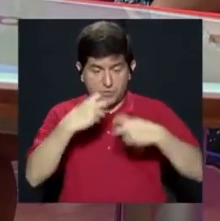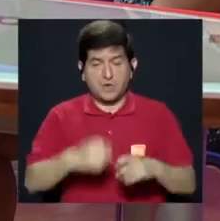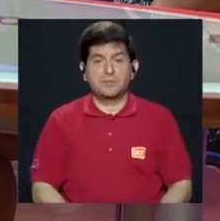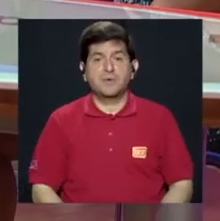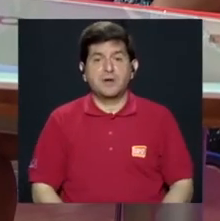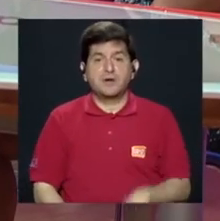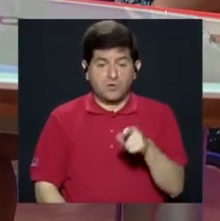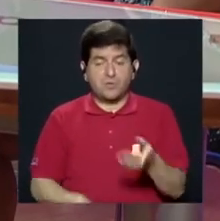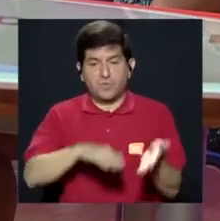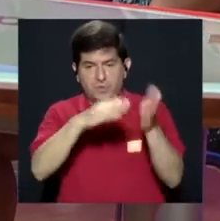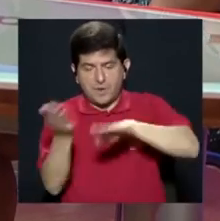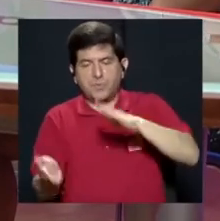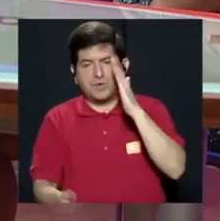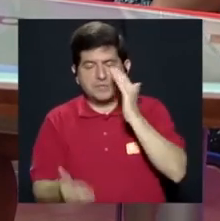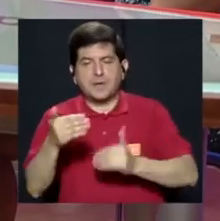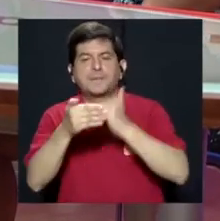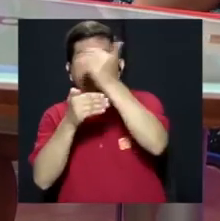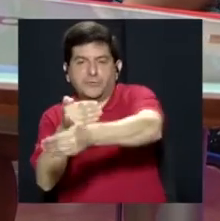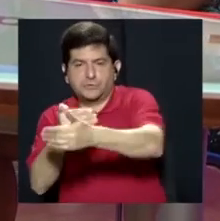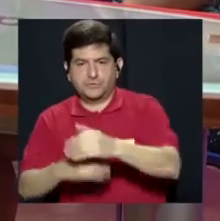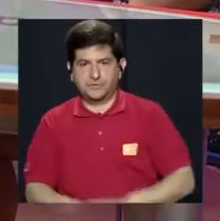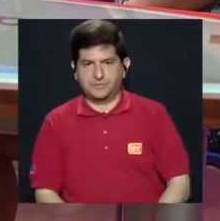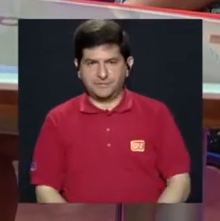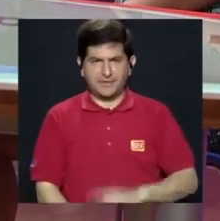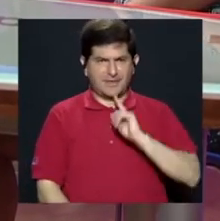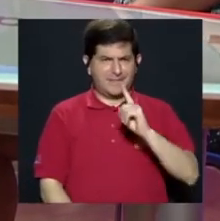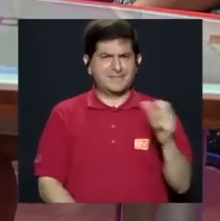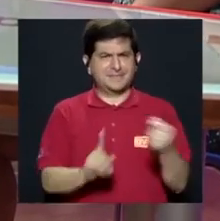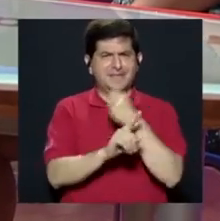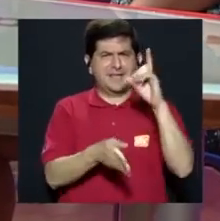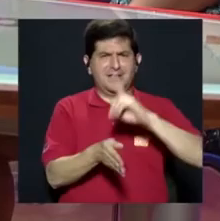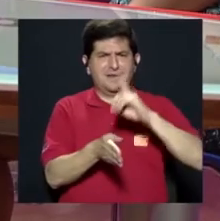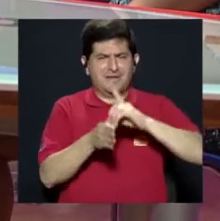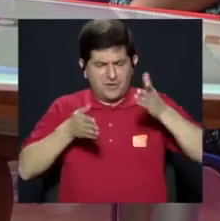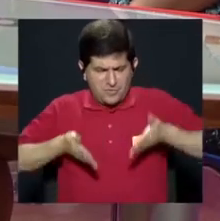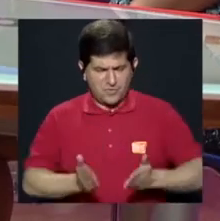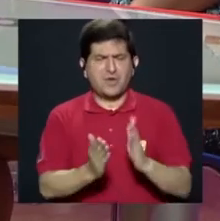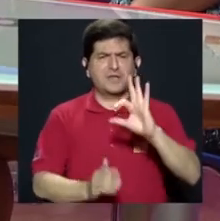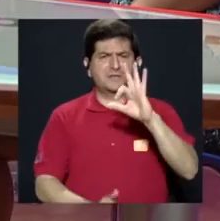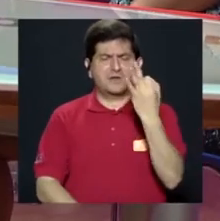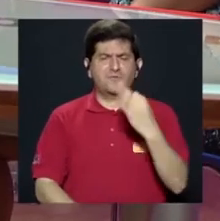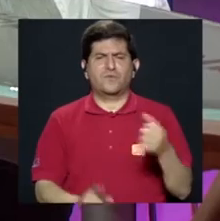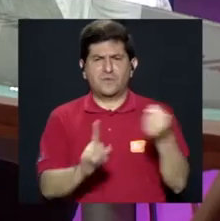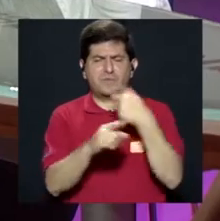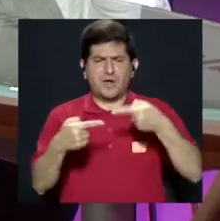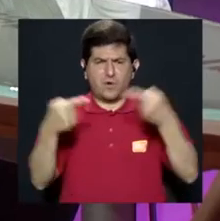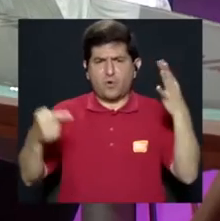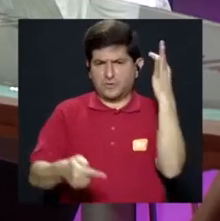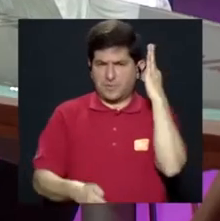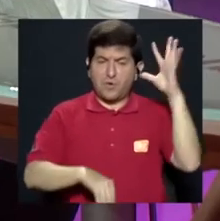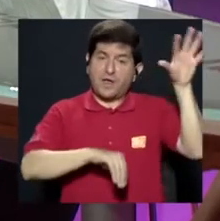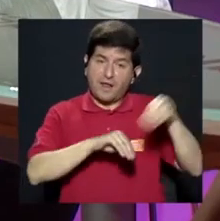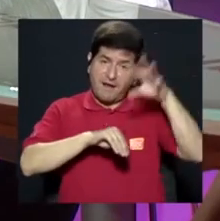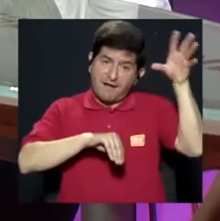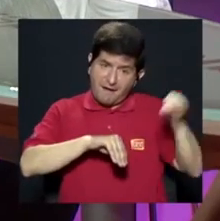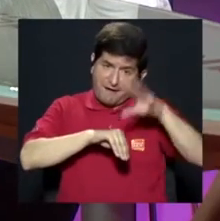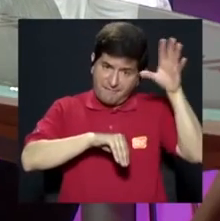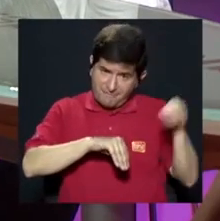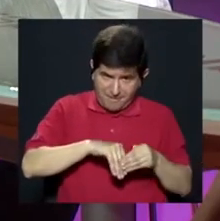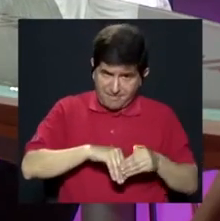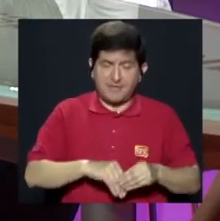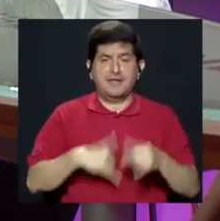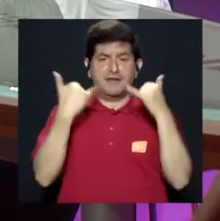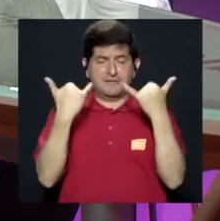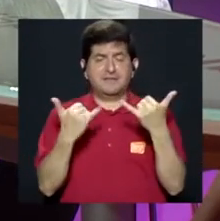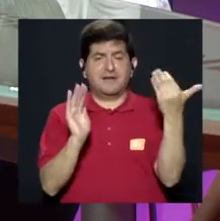o mortalidad materna. ¿Se puede considerar que la violencia obstétrica es una forma de violencia contra las mujeres, una más de las formas de violencia